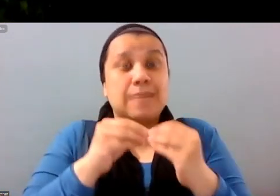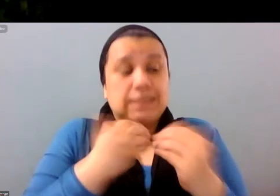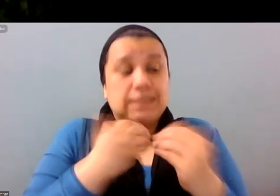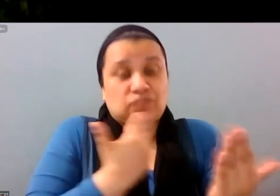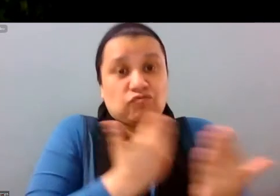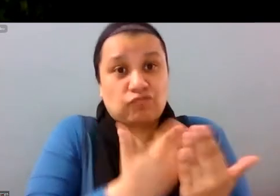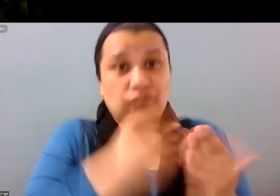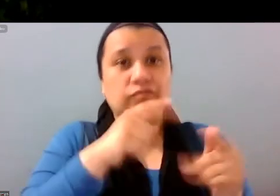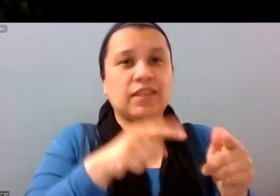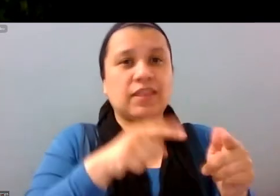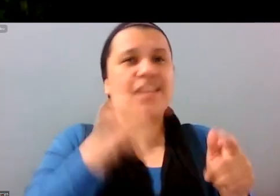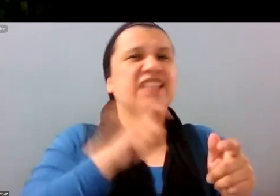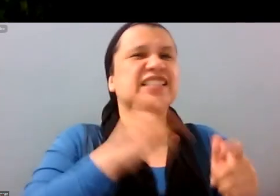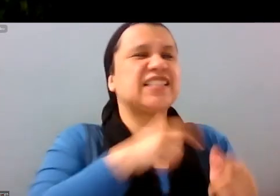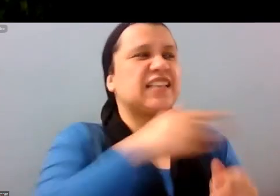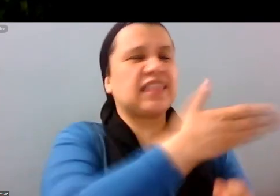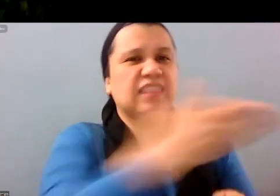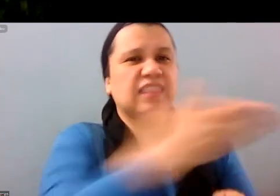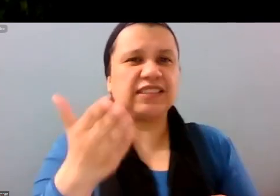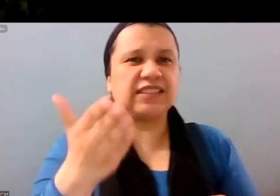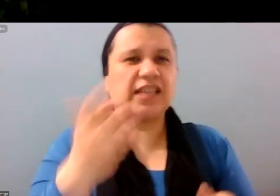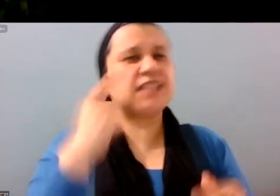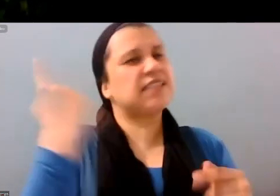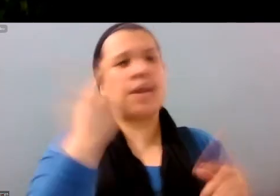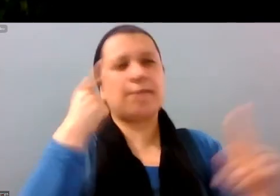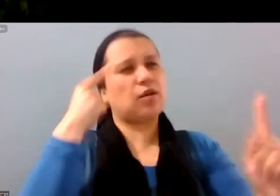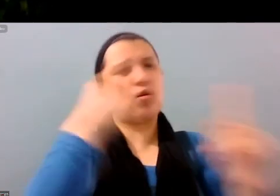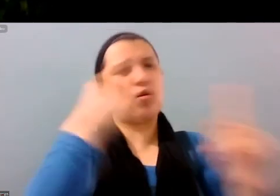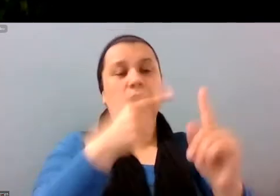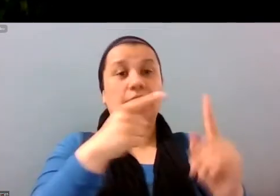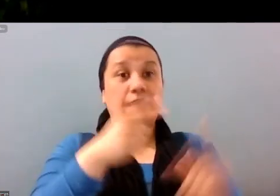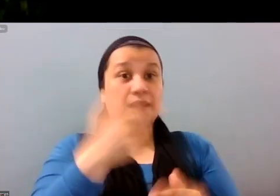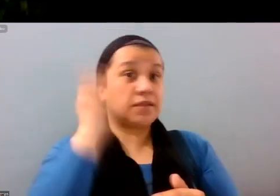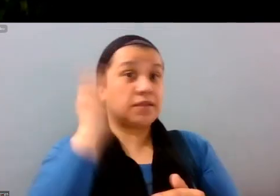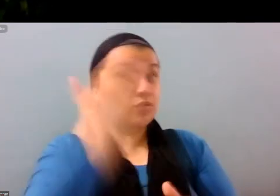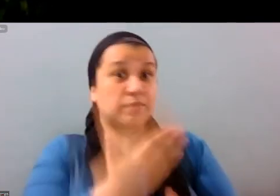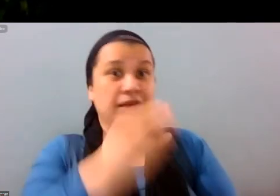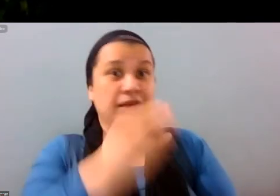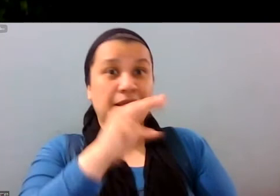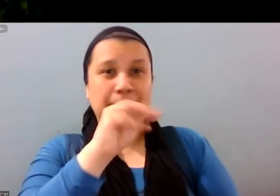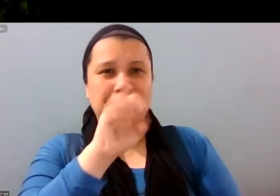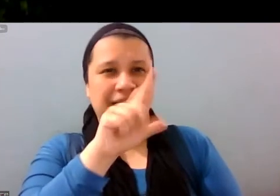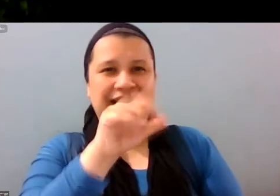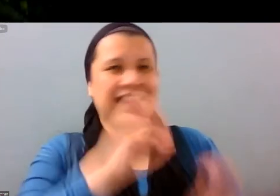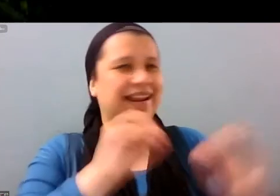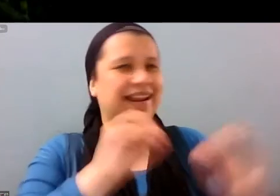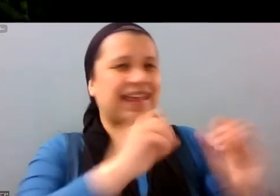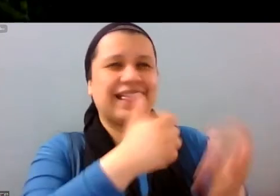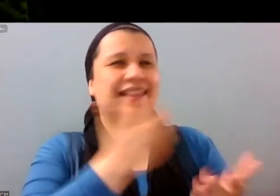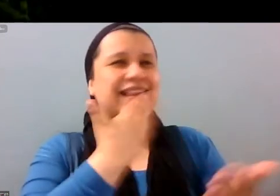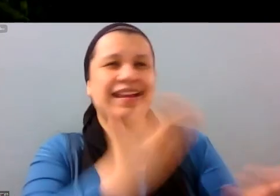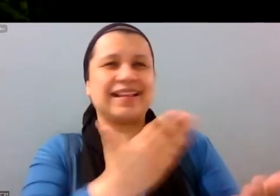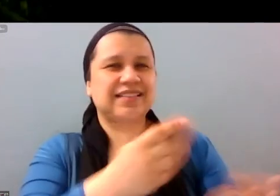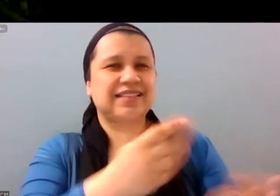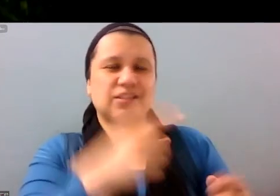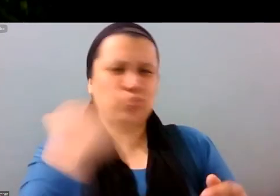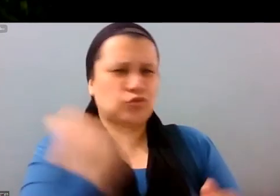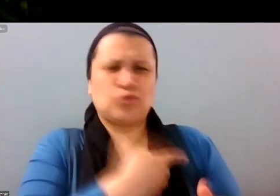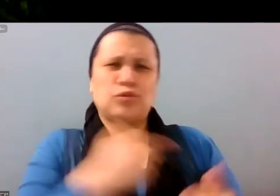necesiten con el mismo fin a doña Melania no tiene nada que agradecer porque somos de las mismas y para nosotros